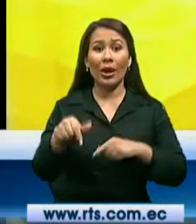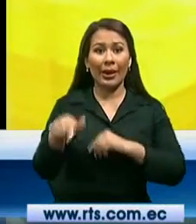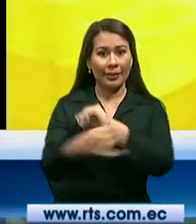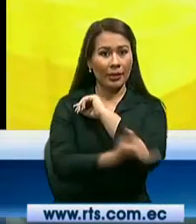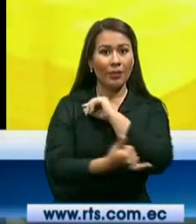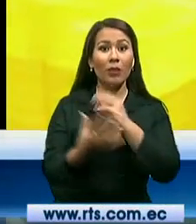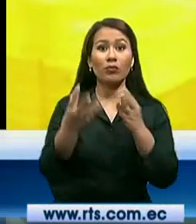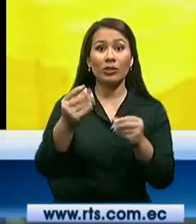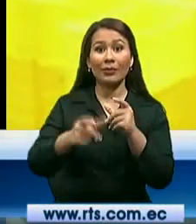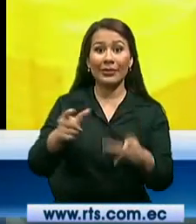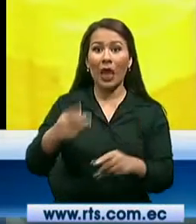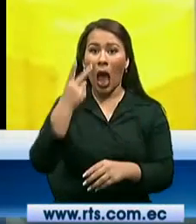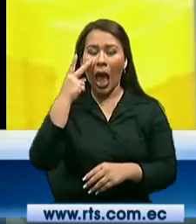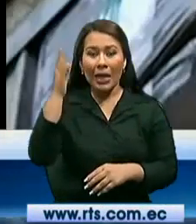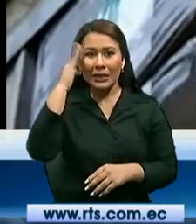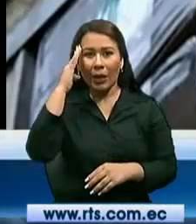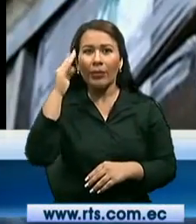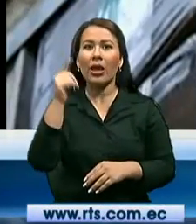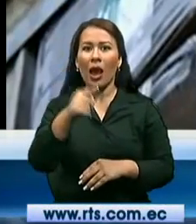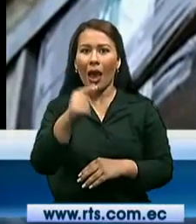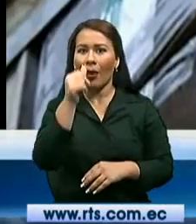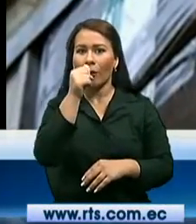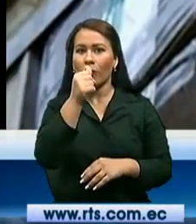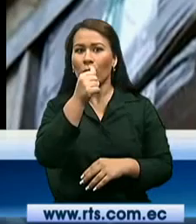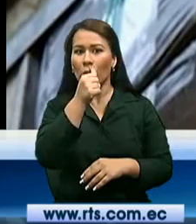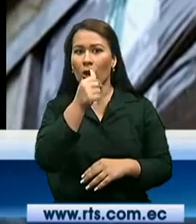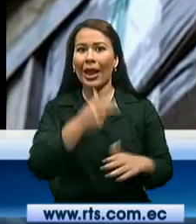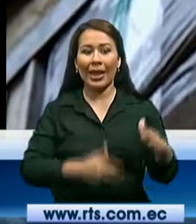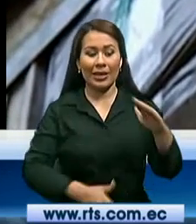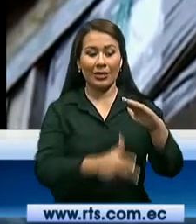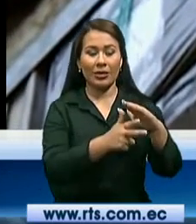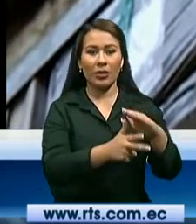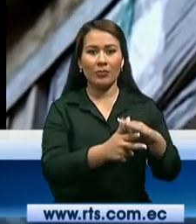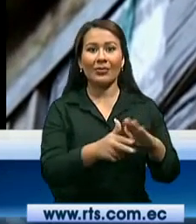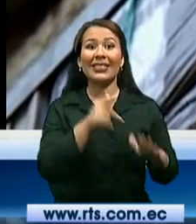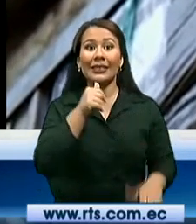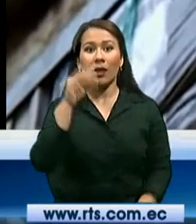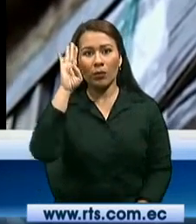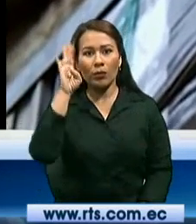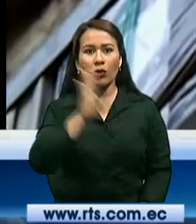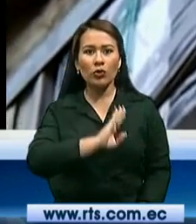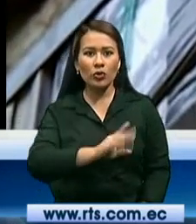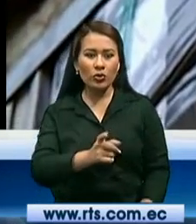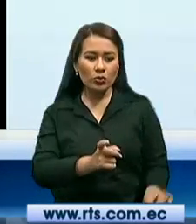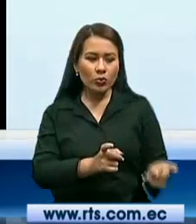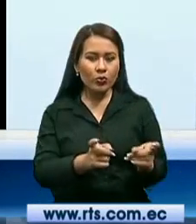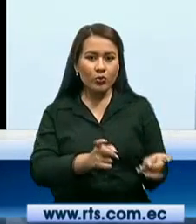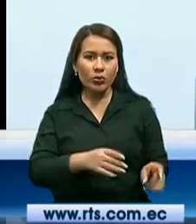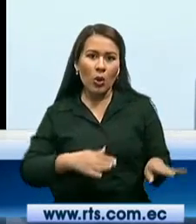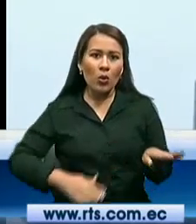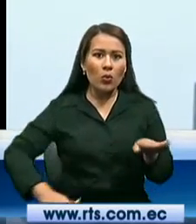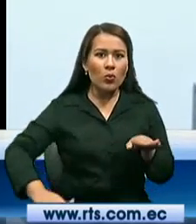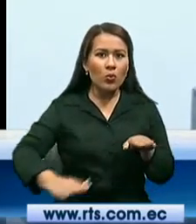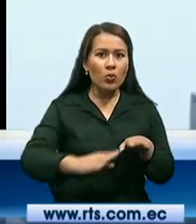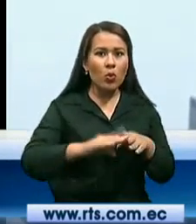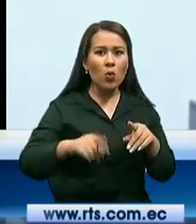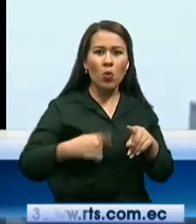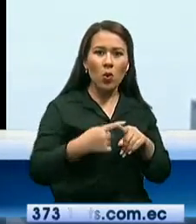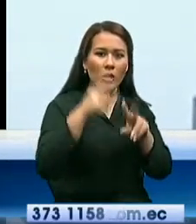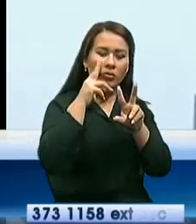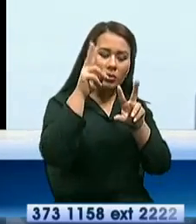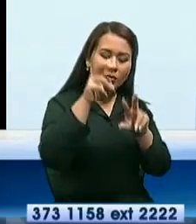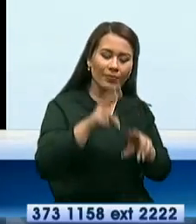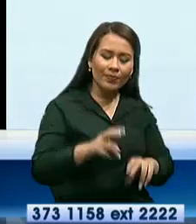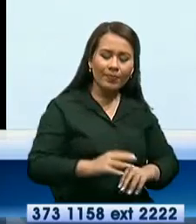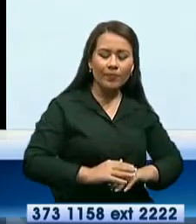del movimiento de un cargamento de droga. El vehículo fue localizado por policías del GEMA, quienes al realizar un chequeo se percataron que algo